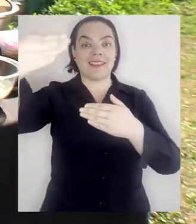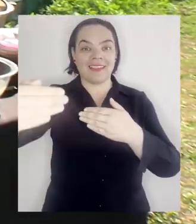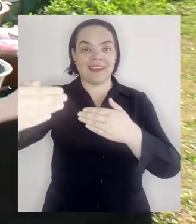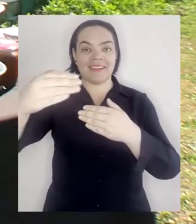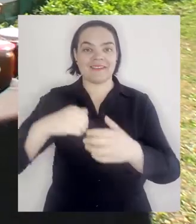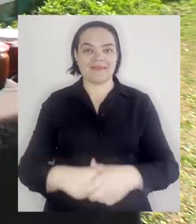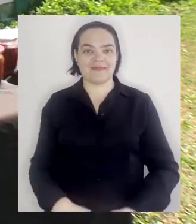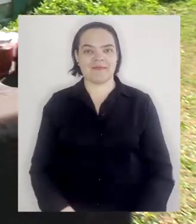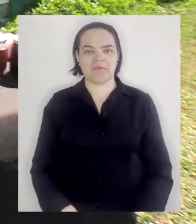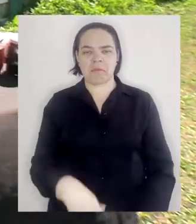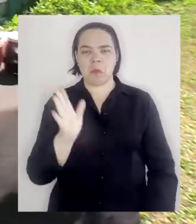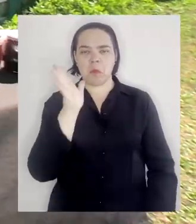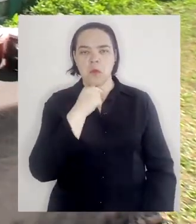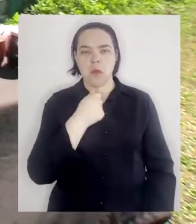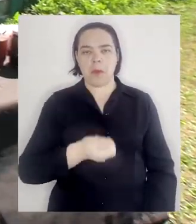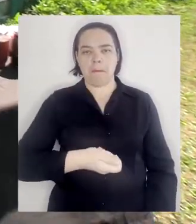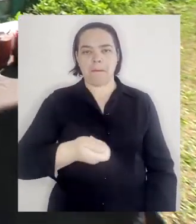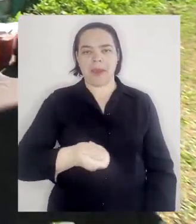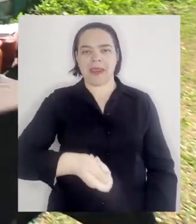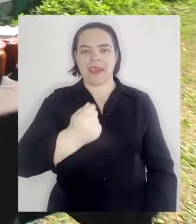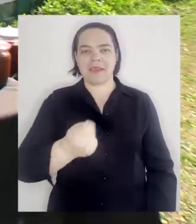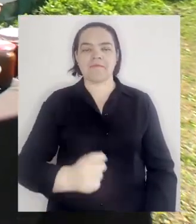atrás, me van a tener panqueque.